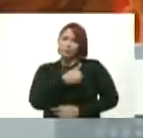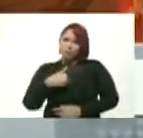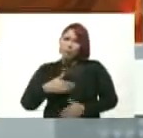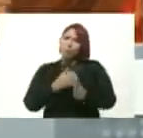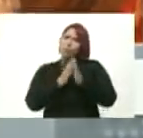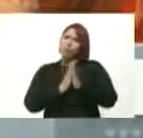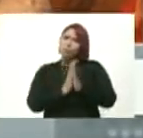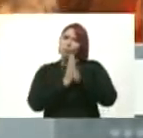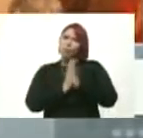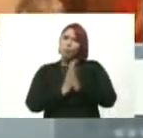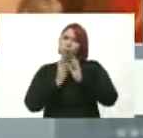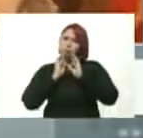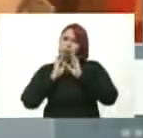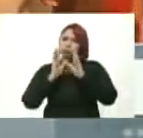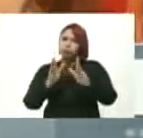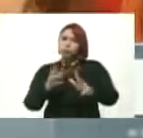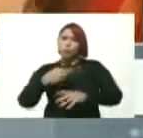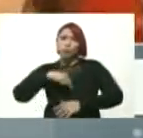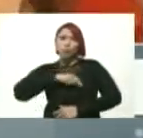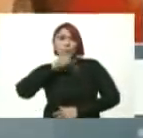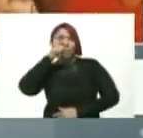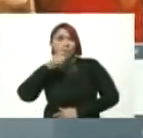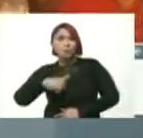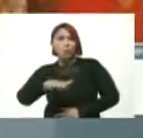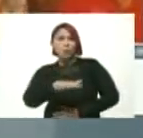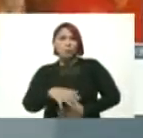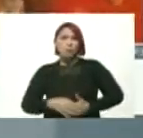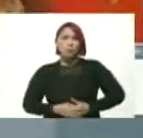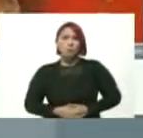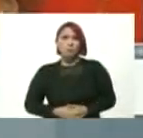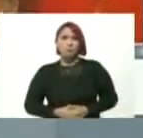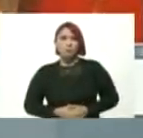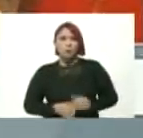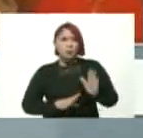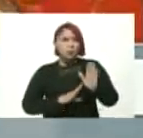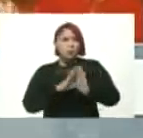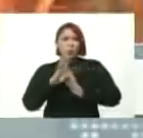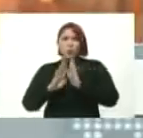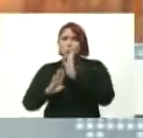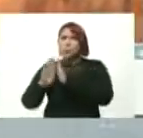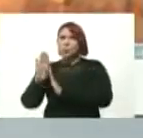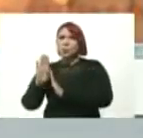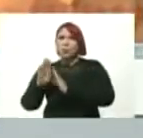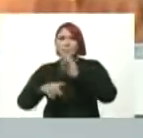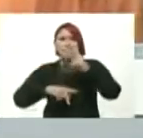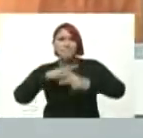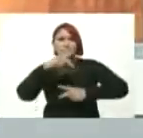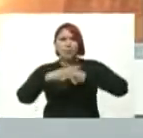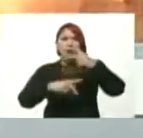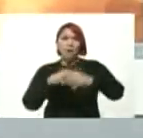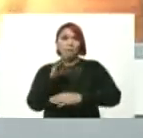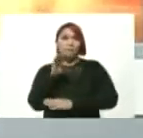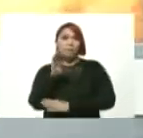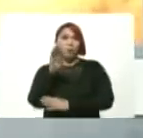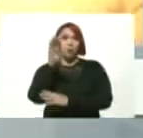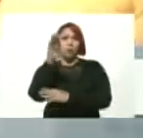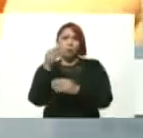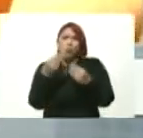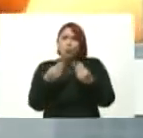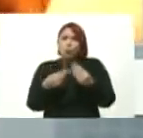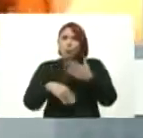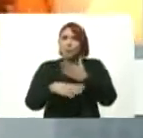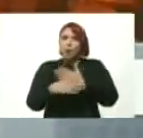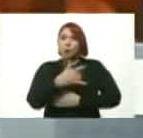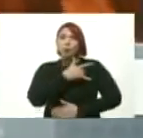le rindiera nos cuenta a nuestro pueblo de el desarrollo de los planes futuro de cómo va la